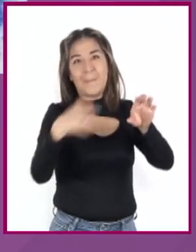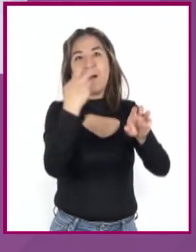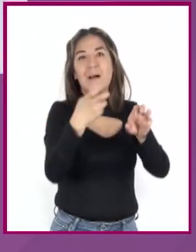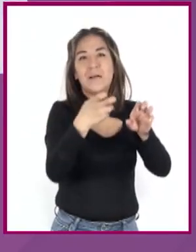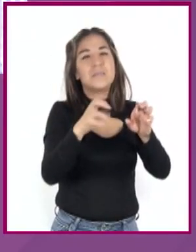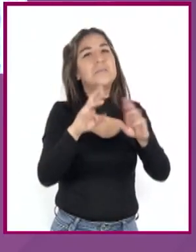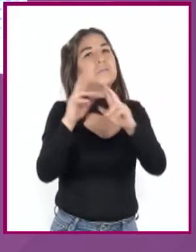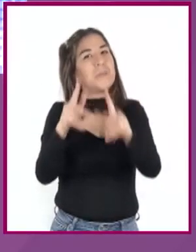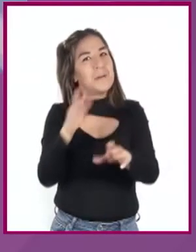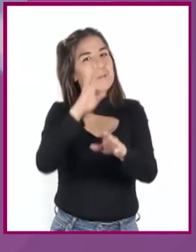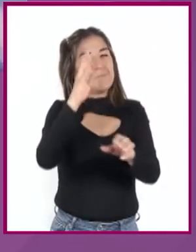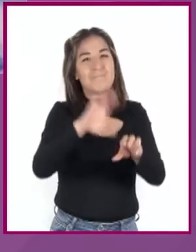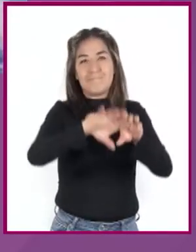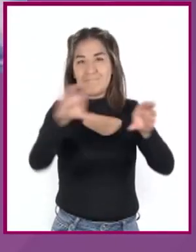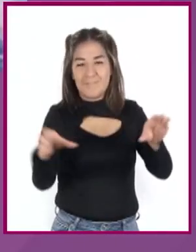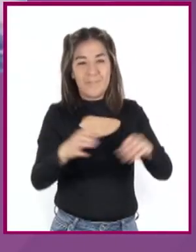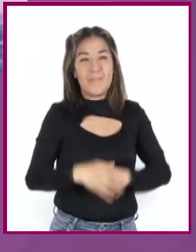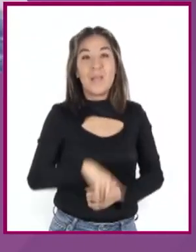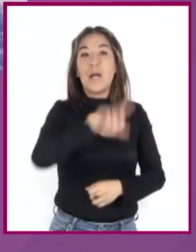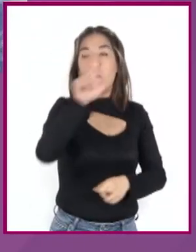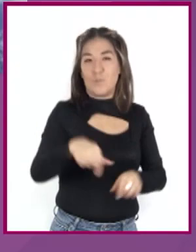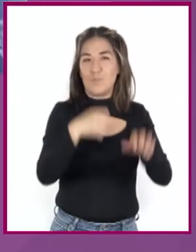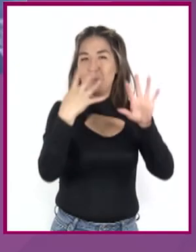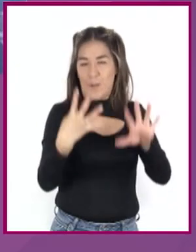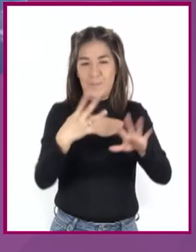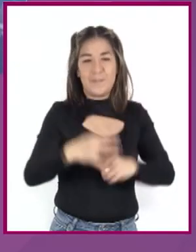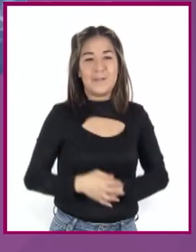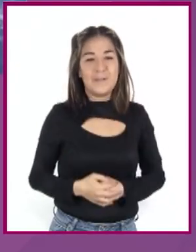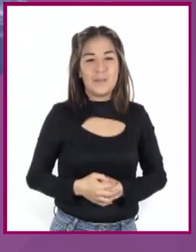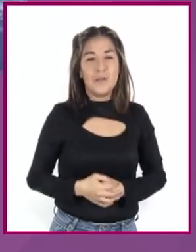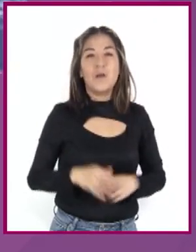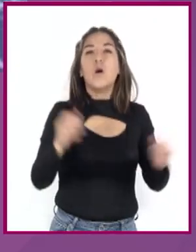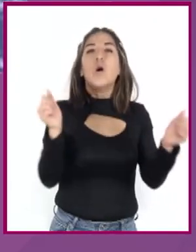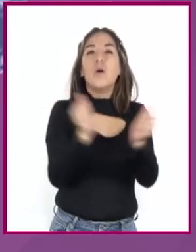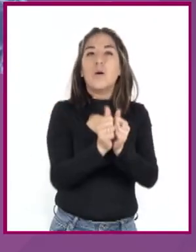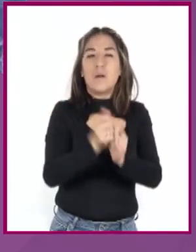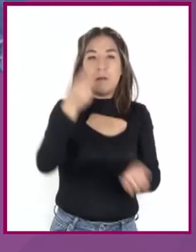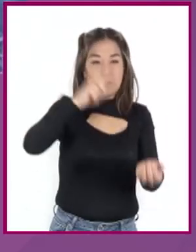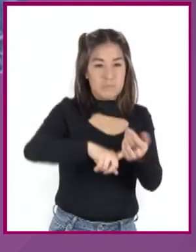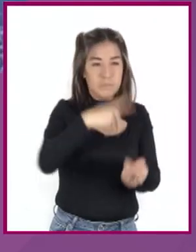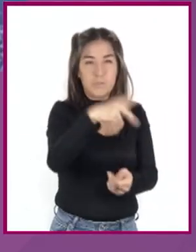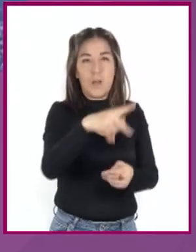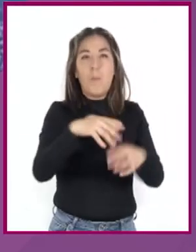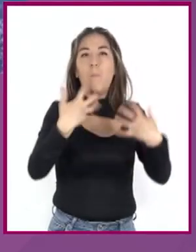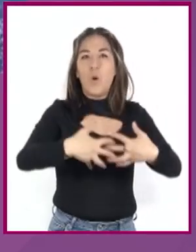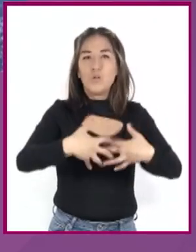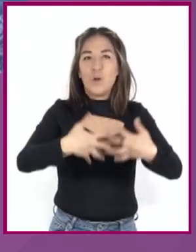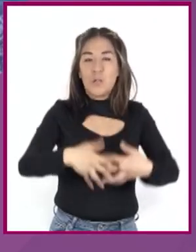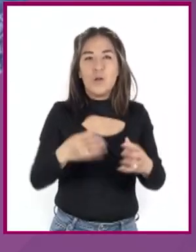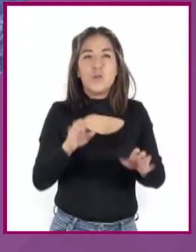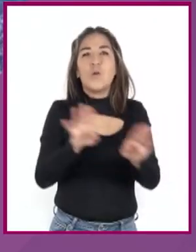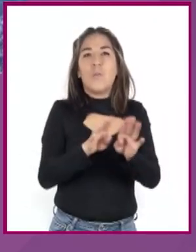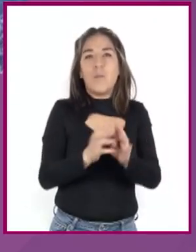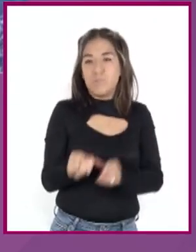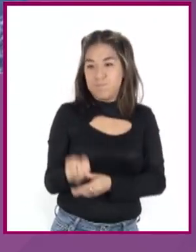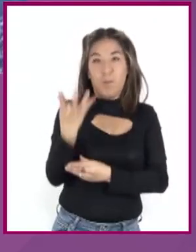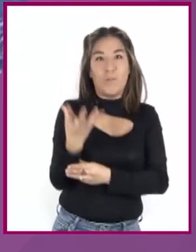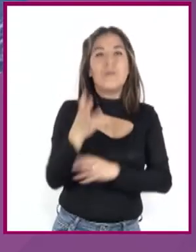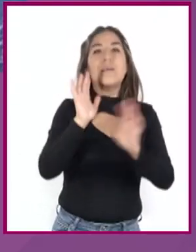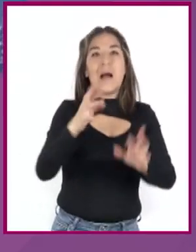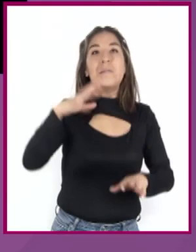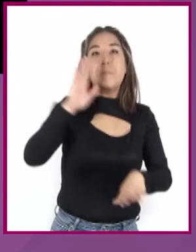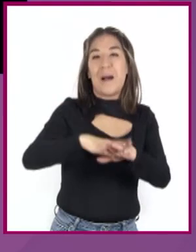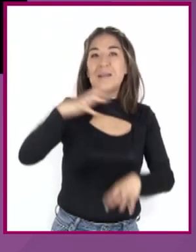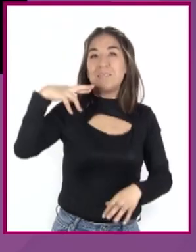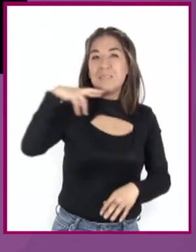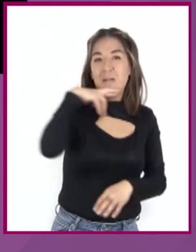Y novena, en un punto de esa órbita se encienden los motores, aumentando la velocidad del satélite para